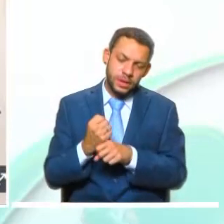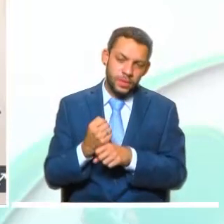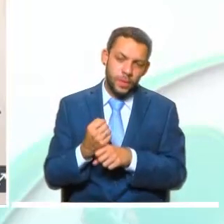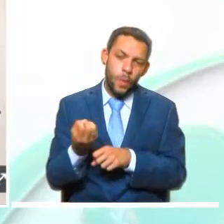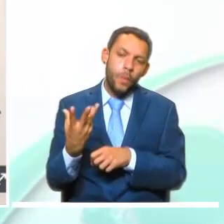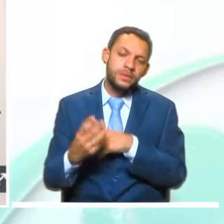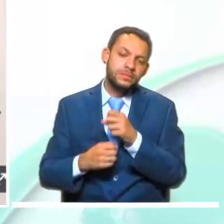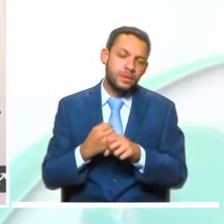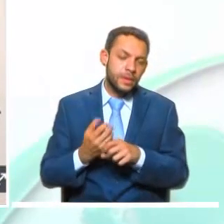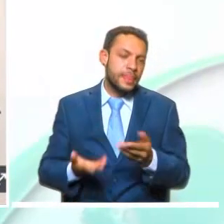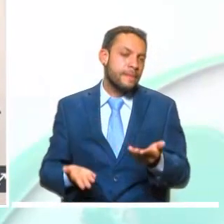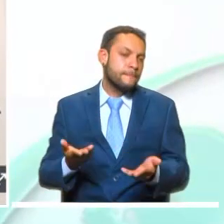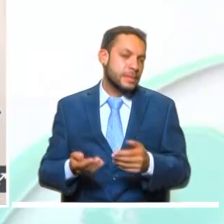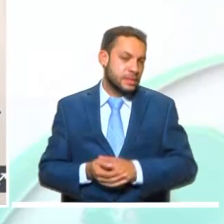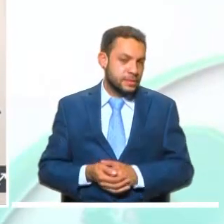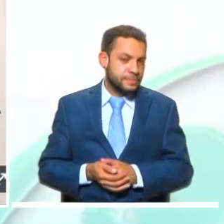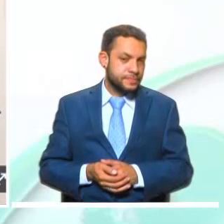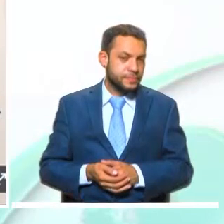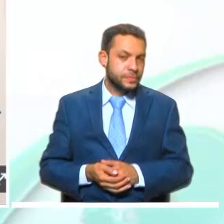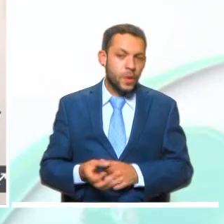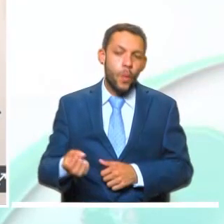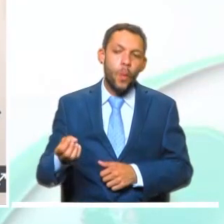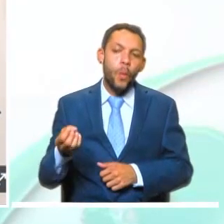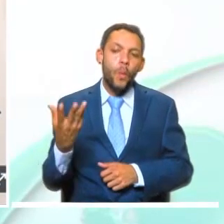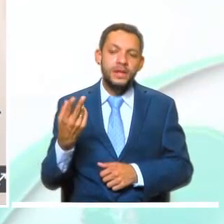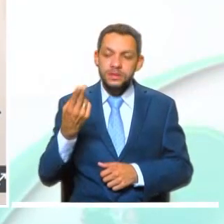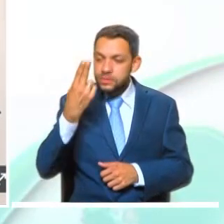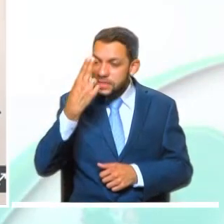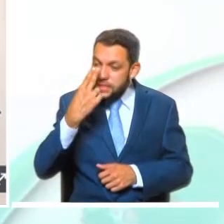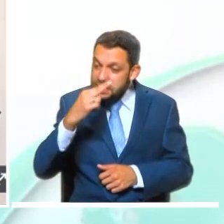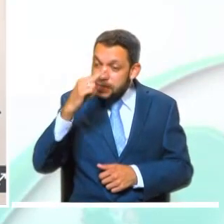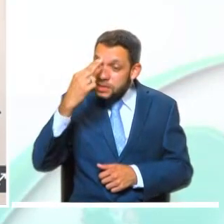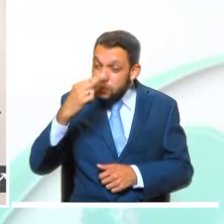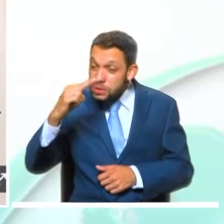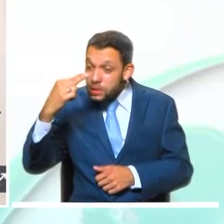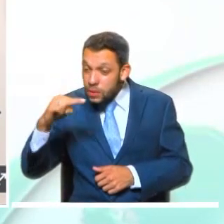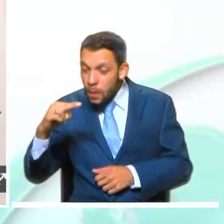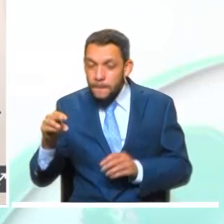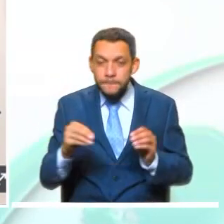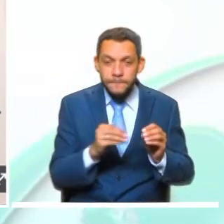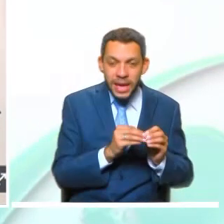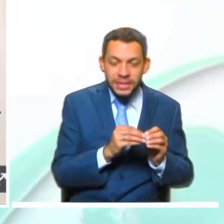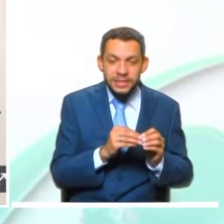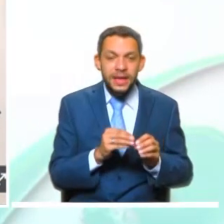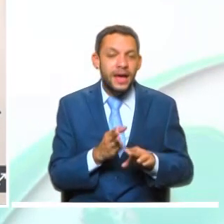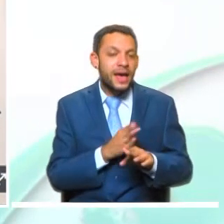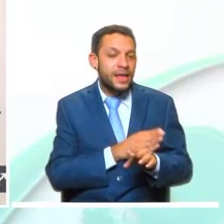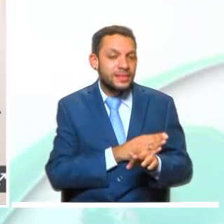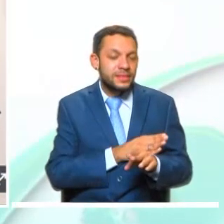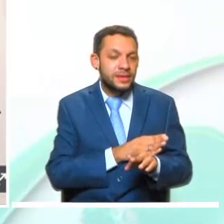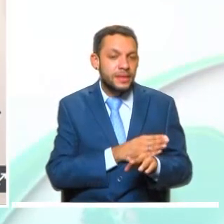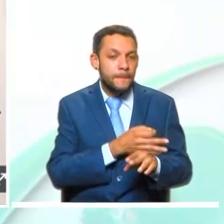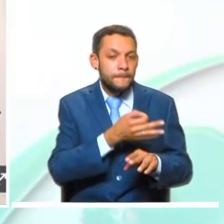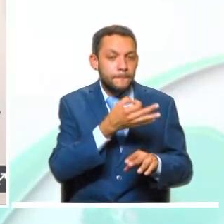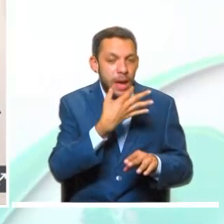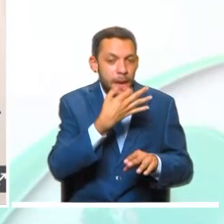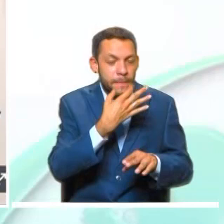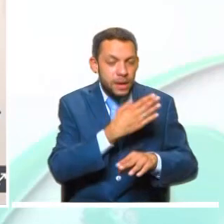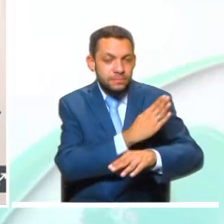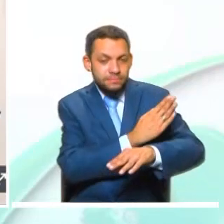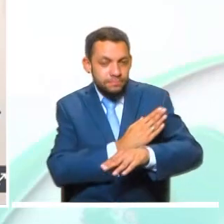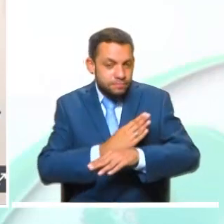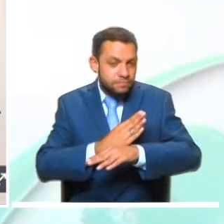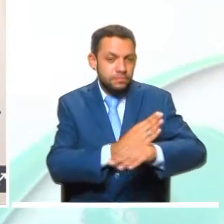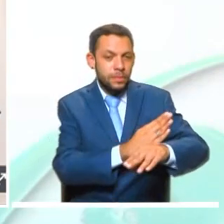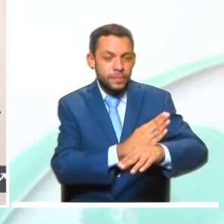ginecológica cuántos hijos tiene cuántos años llevaba planificando cuándo fue